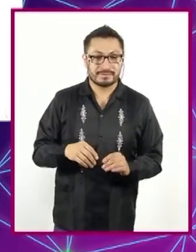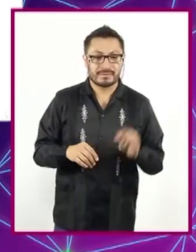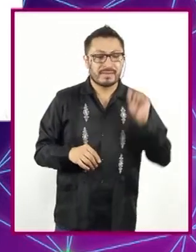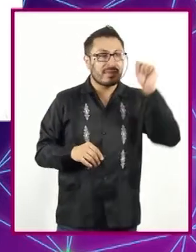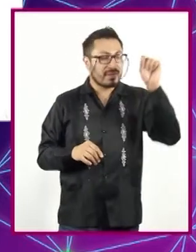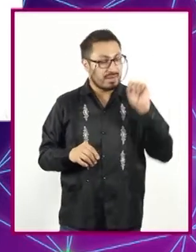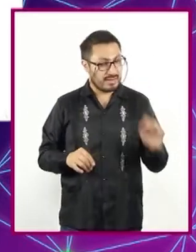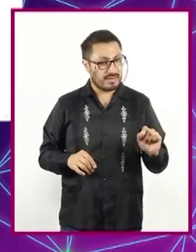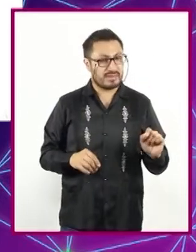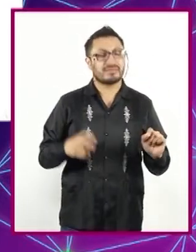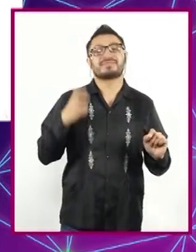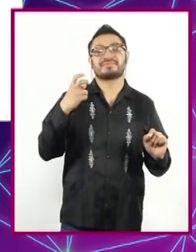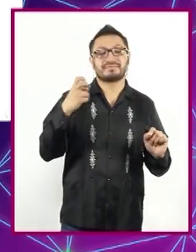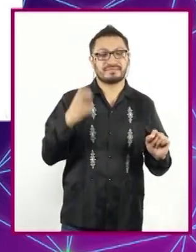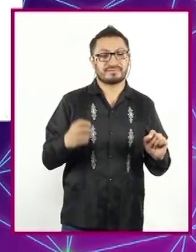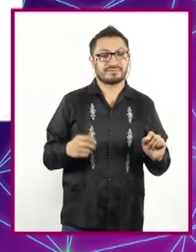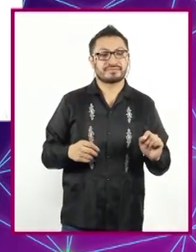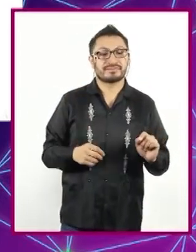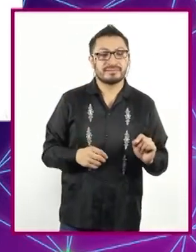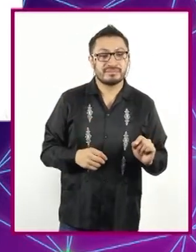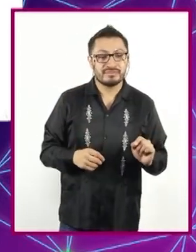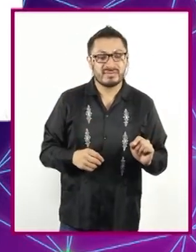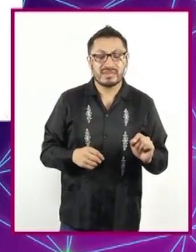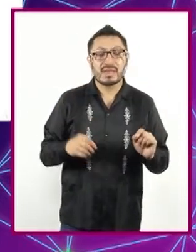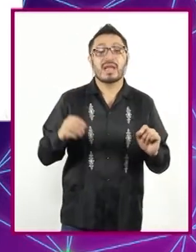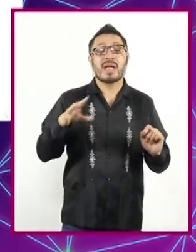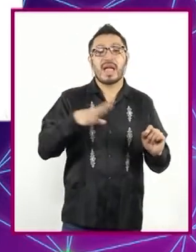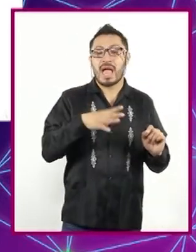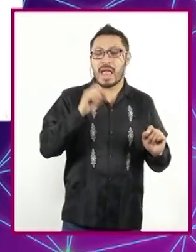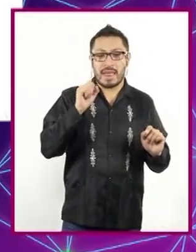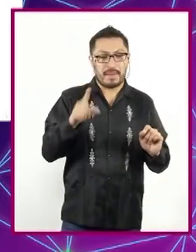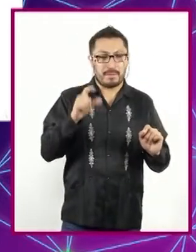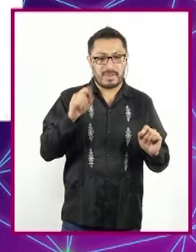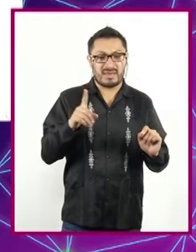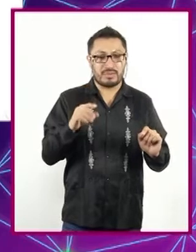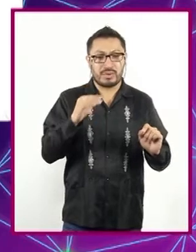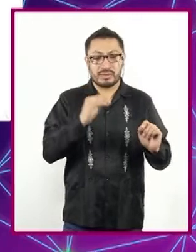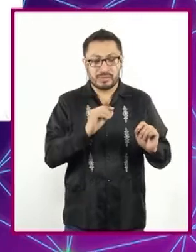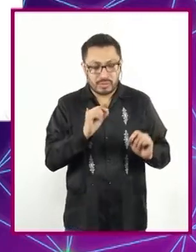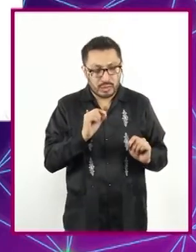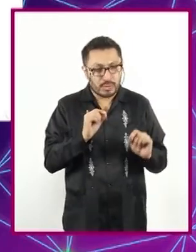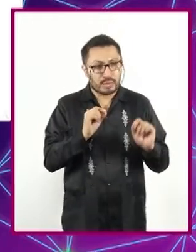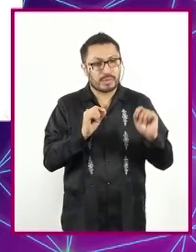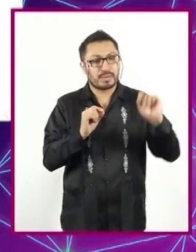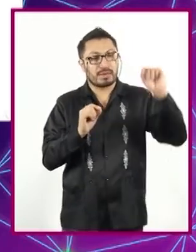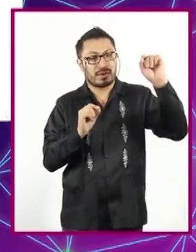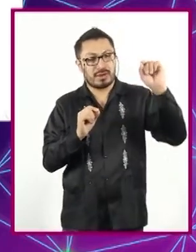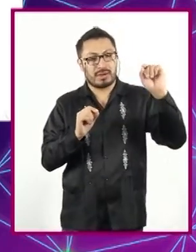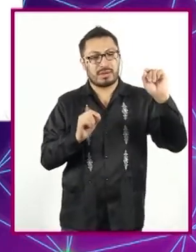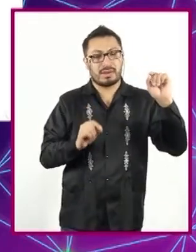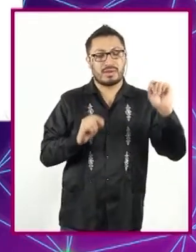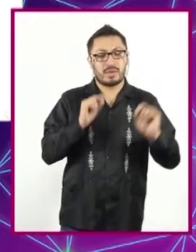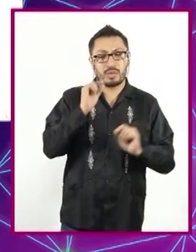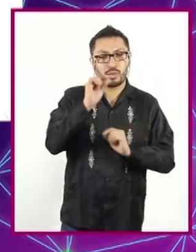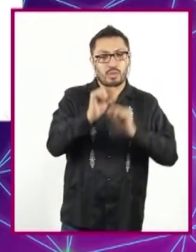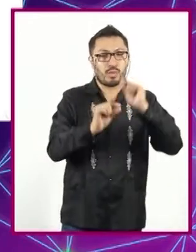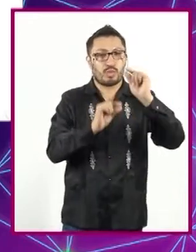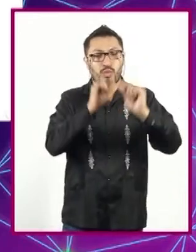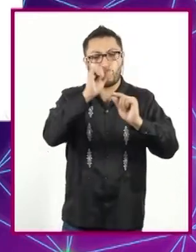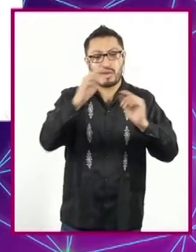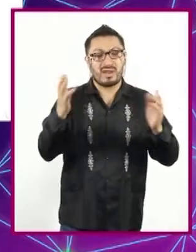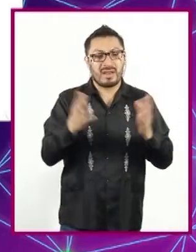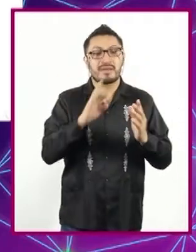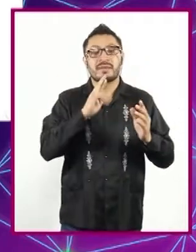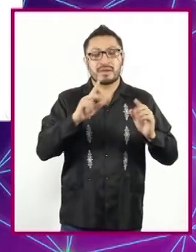de referencia del plano de corte, se desplaza el mismo hacia la parte superior, uno por uno, para hacerlo de la